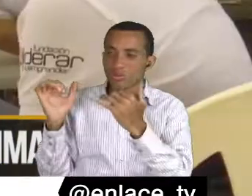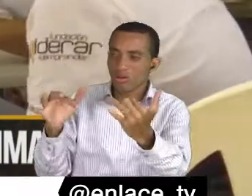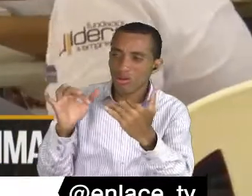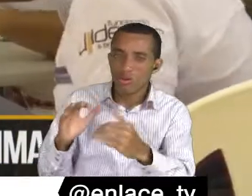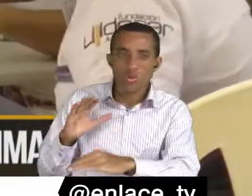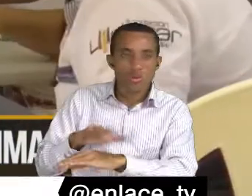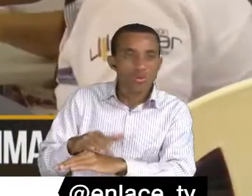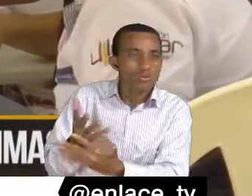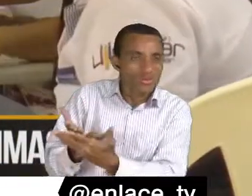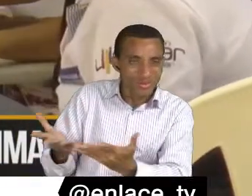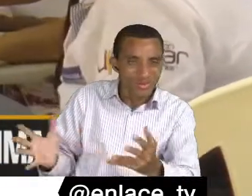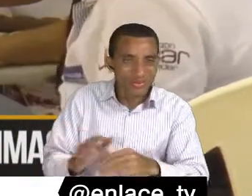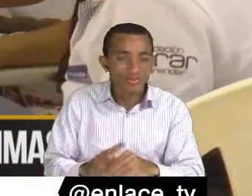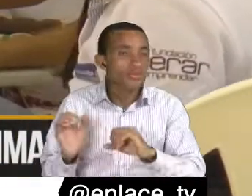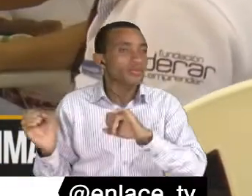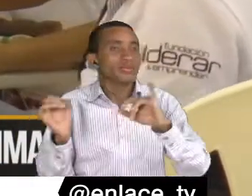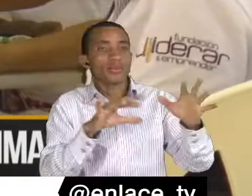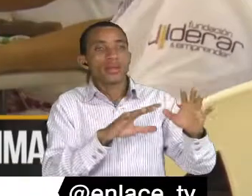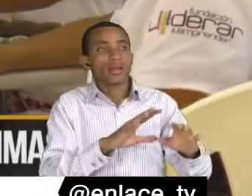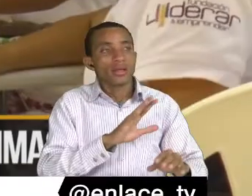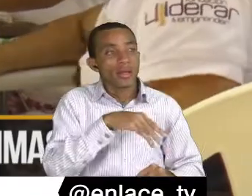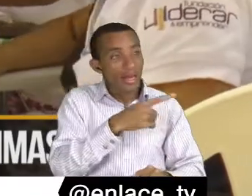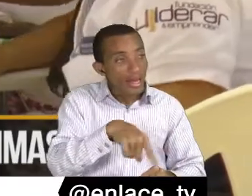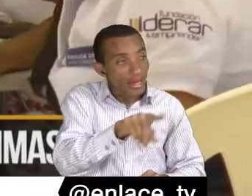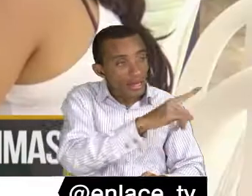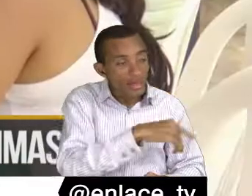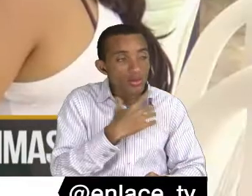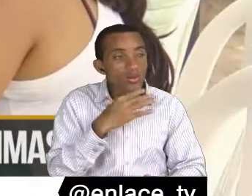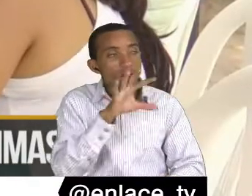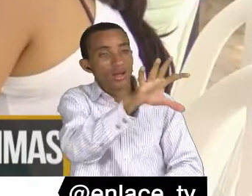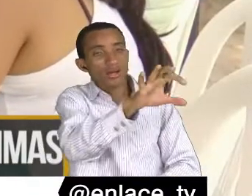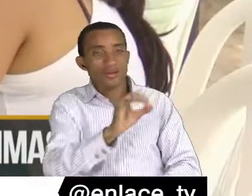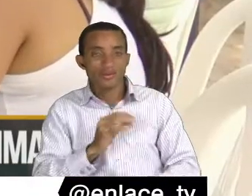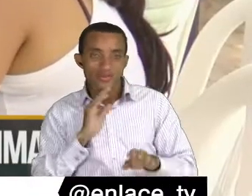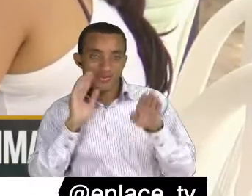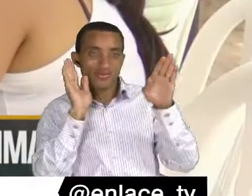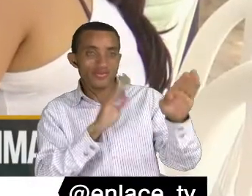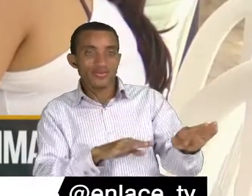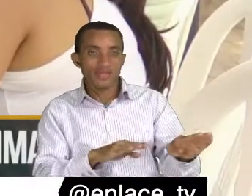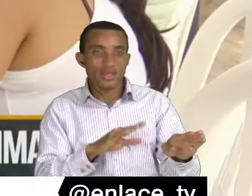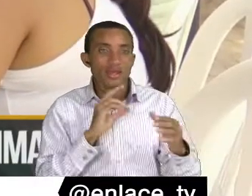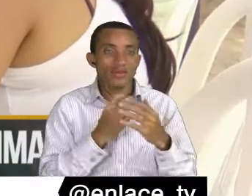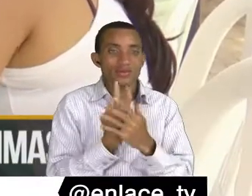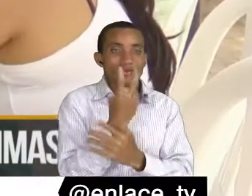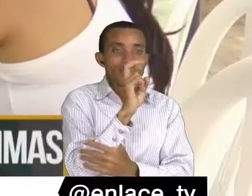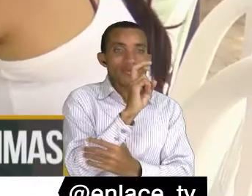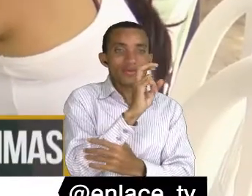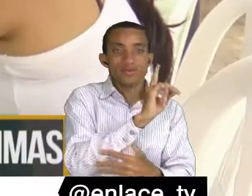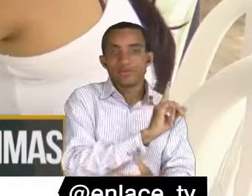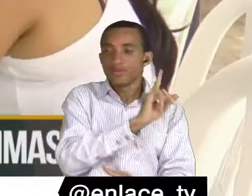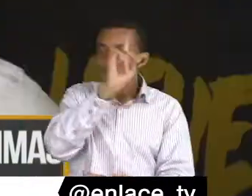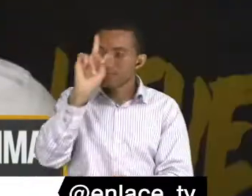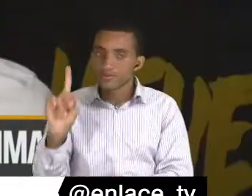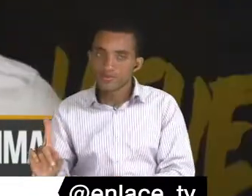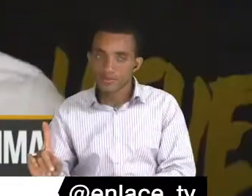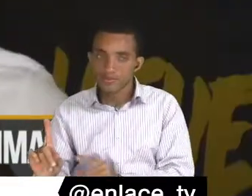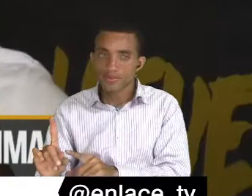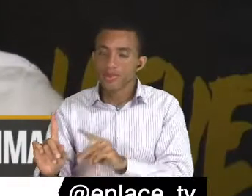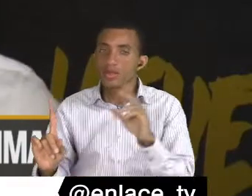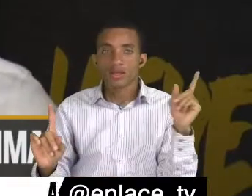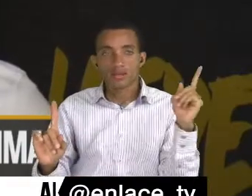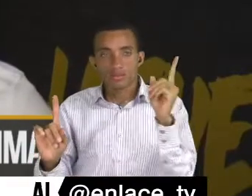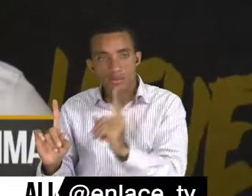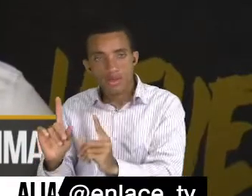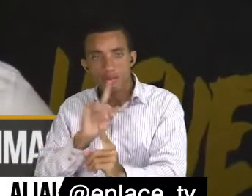con una persona, un vocero en esa mesa. Las personas que fueron víctimas de homicidios van a tener una representación en esa mesa y